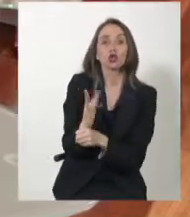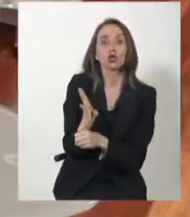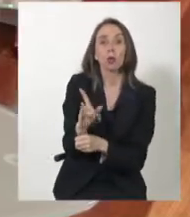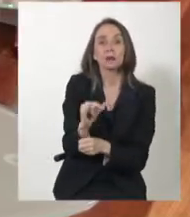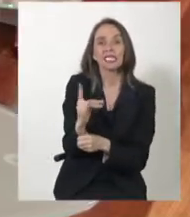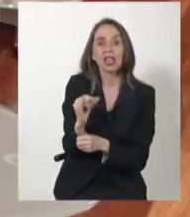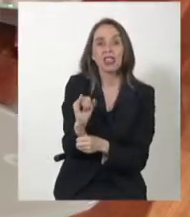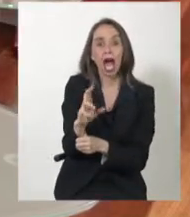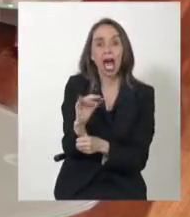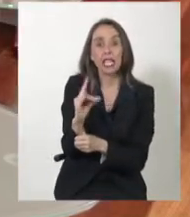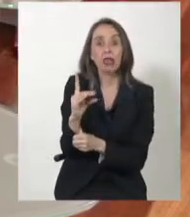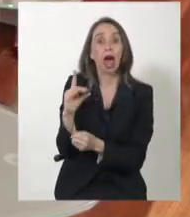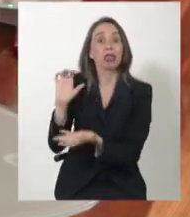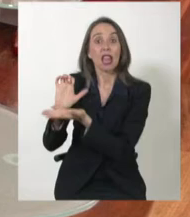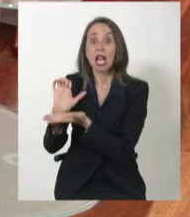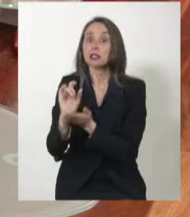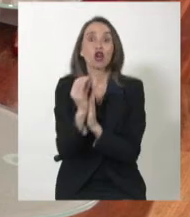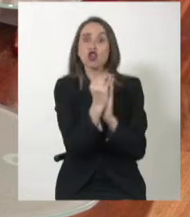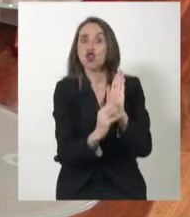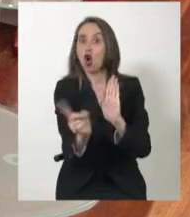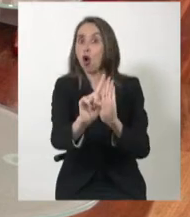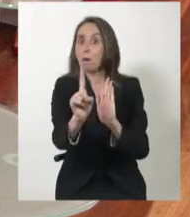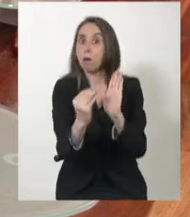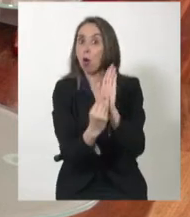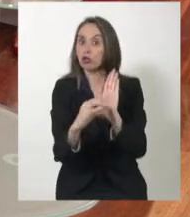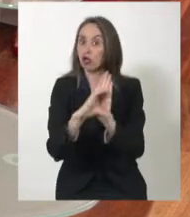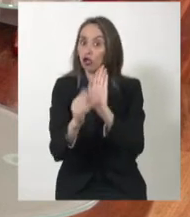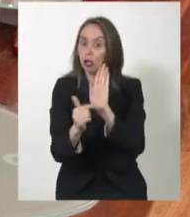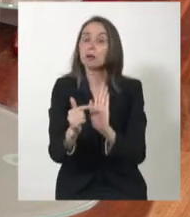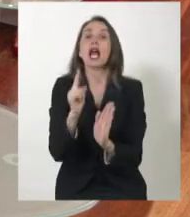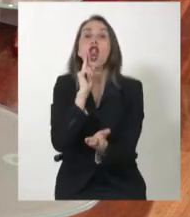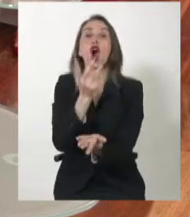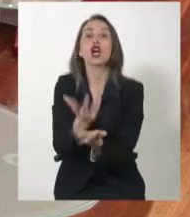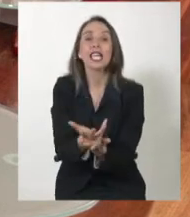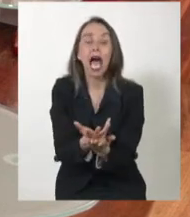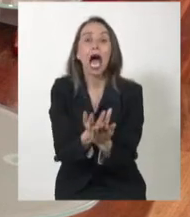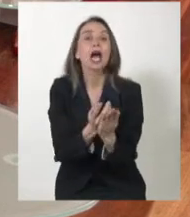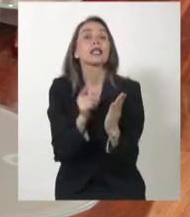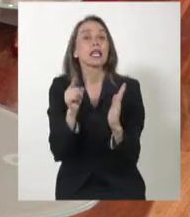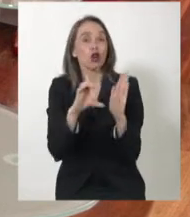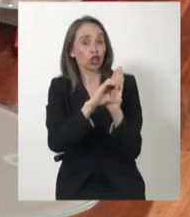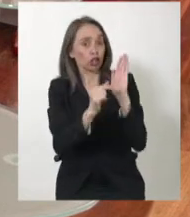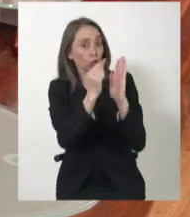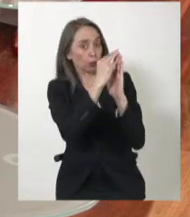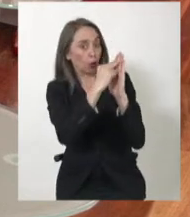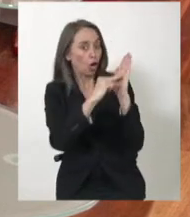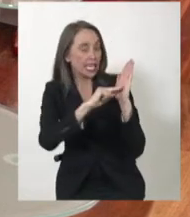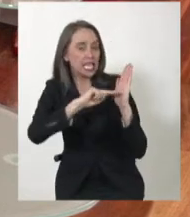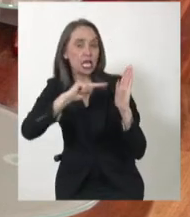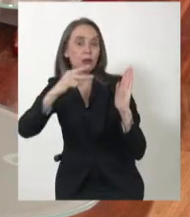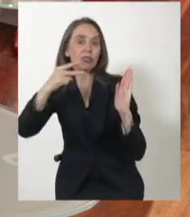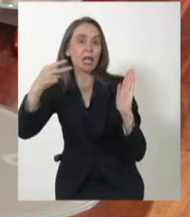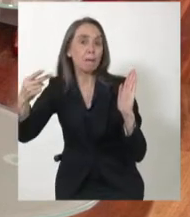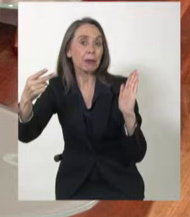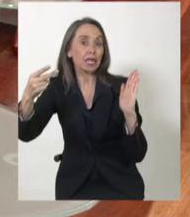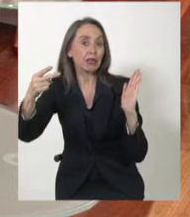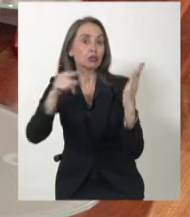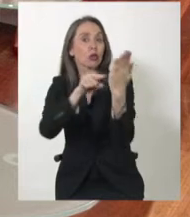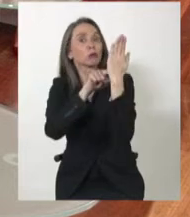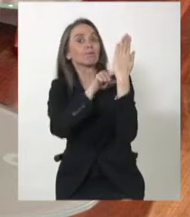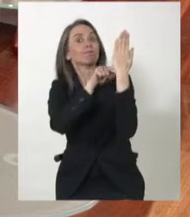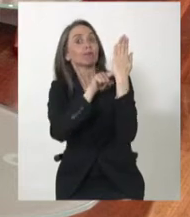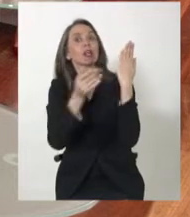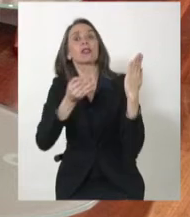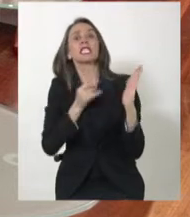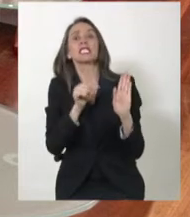existe, y lo podemos discutir. Pero ¿qué es lo que existe? Una interpretación muy poderosa que nos ha persuadido